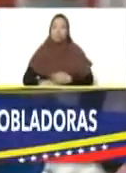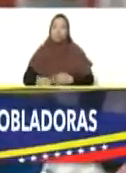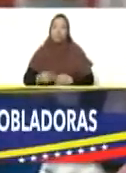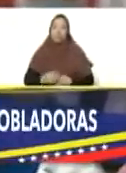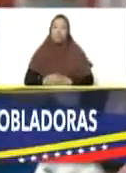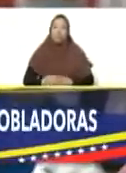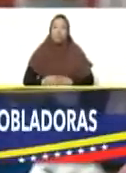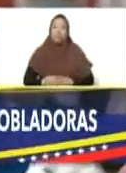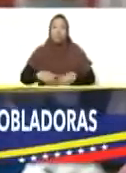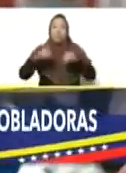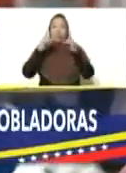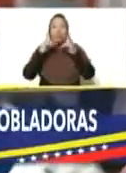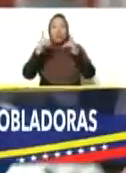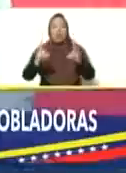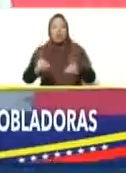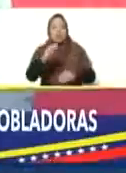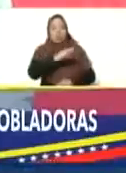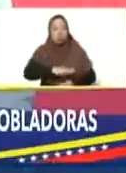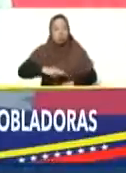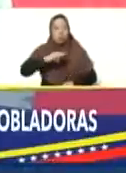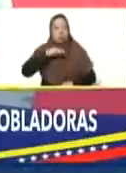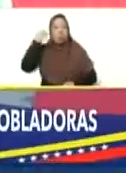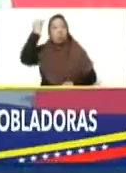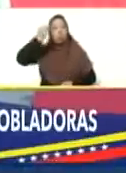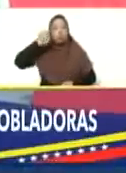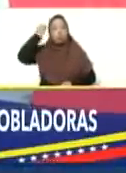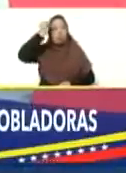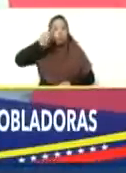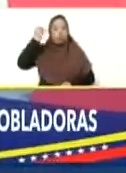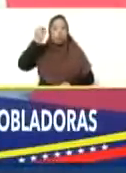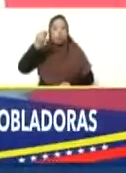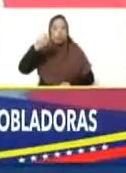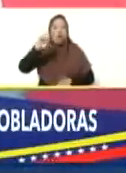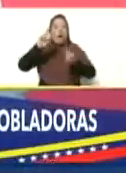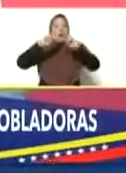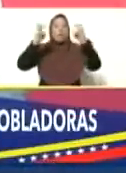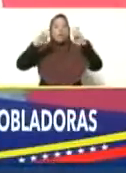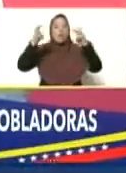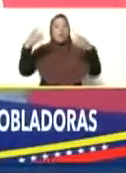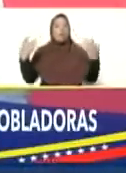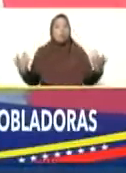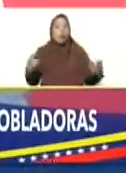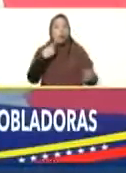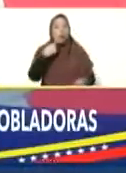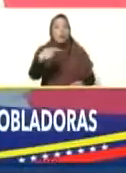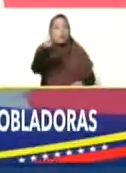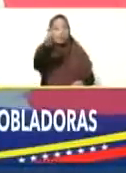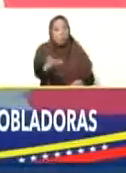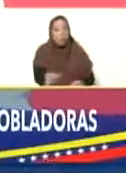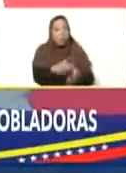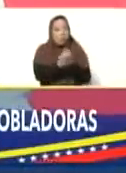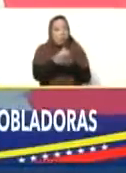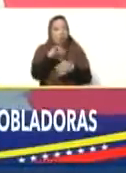qué dice el ministro por favor deme una opinión sobre este tema que está hablando juan carlos